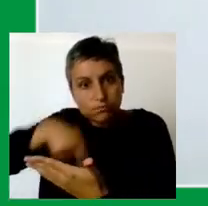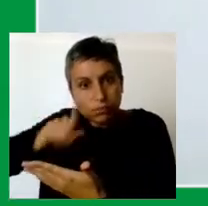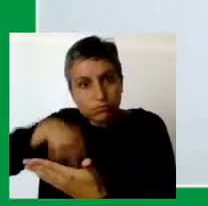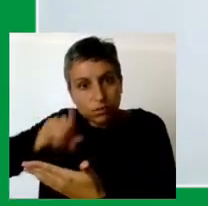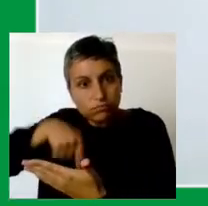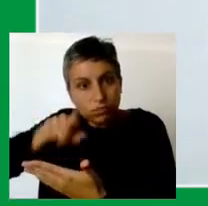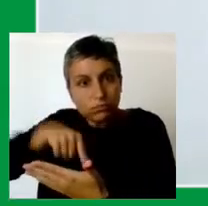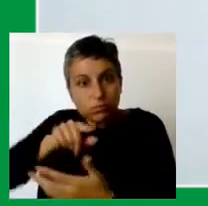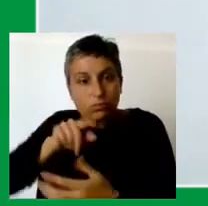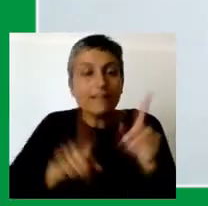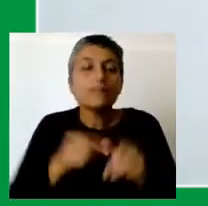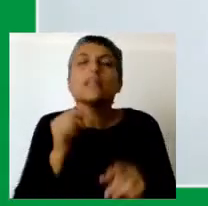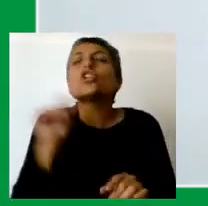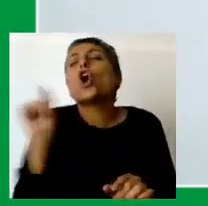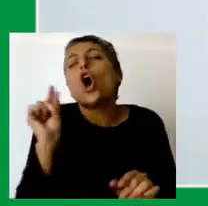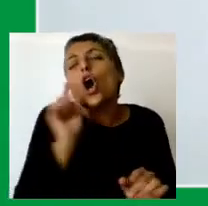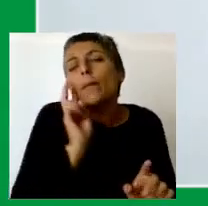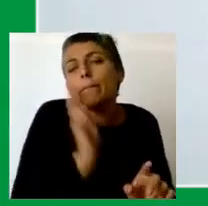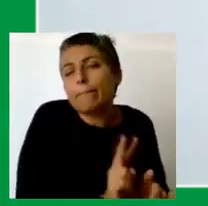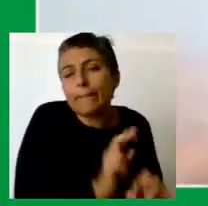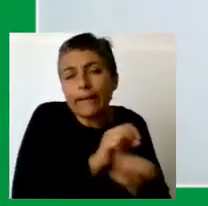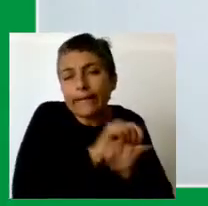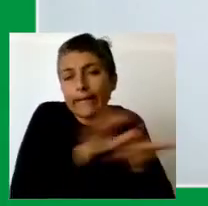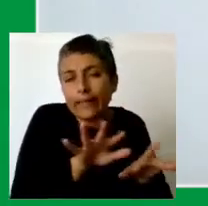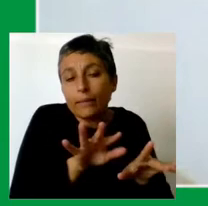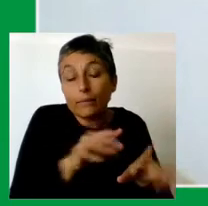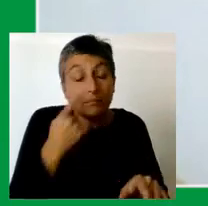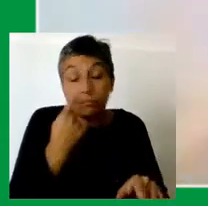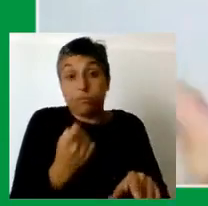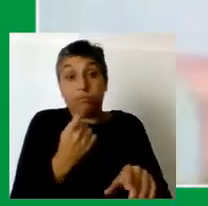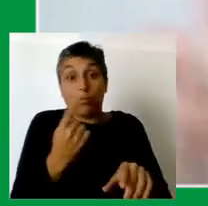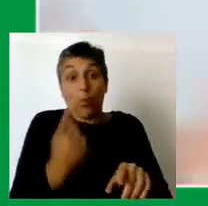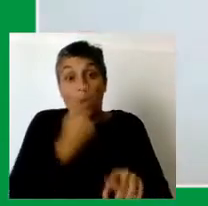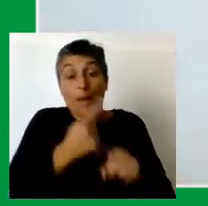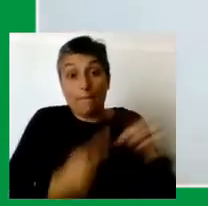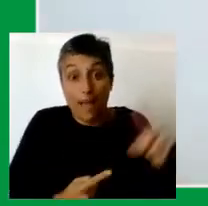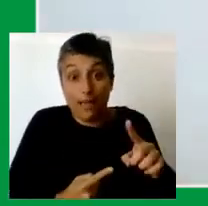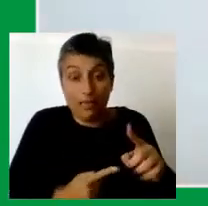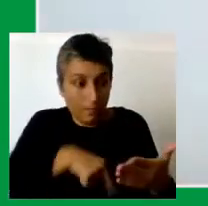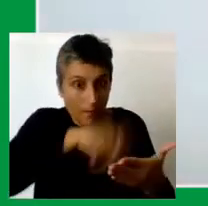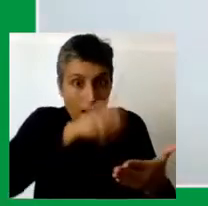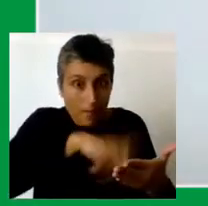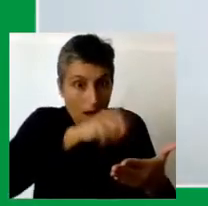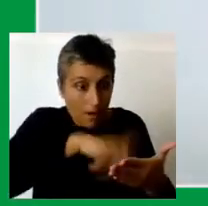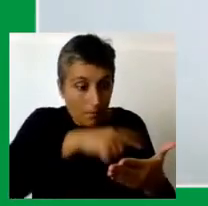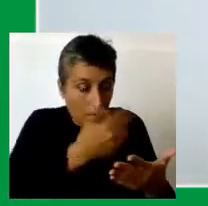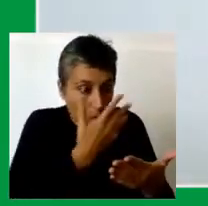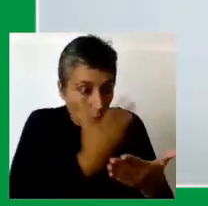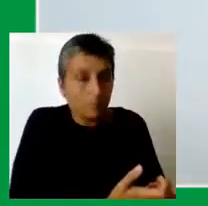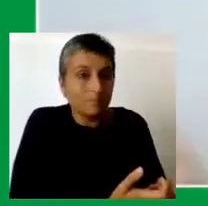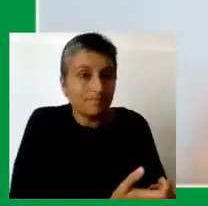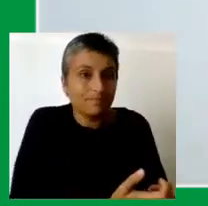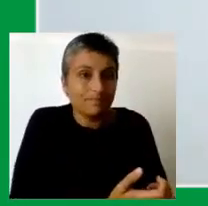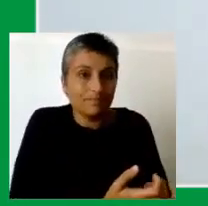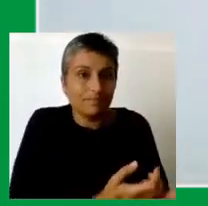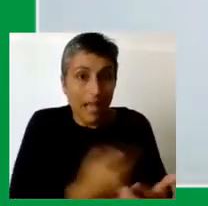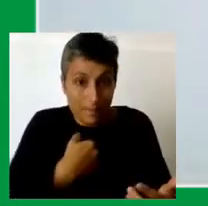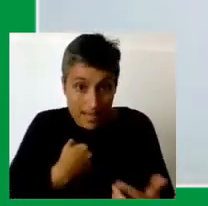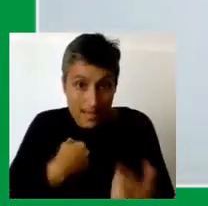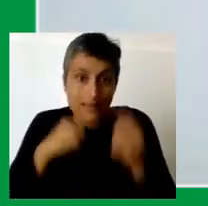a veces decimos voy a mirar algo en las redes, qué sé yo, y cuando nos damos cuenta pasó una hora y media. Me pasa a mí también, digo, no solo a los estudiantes, a las